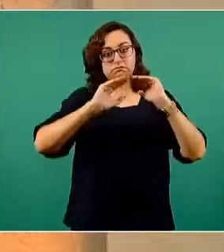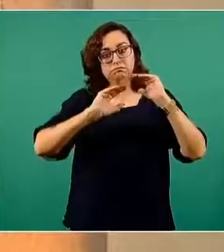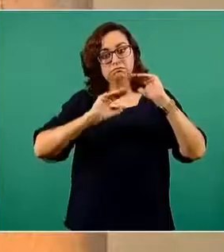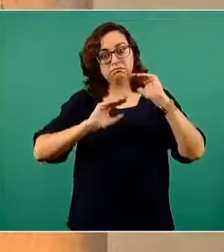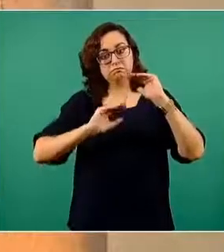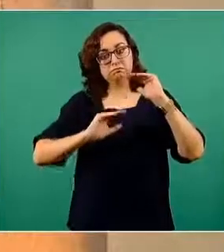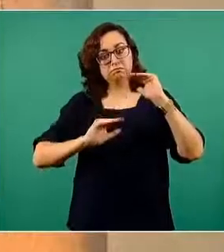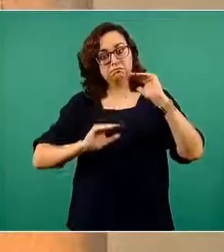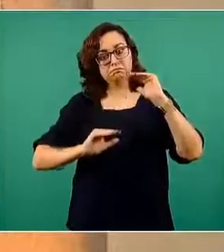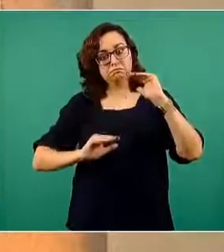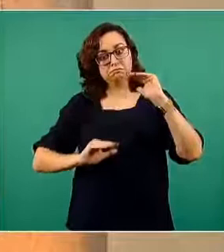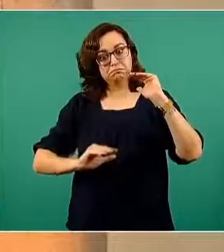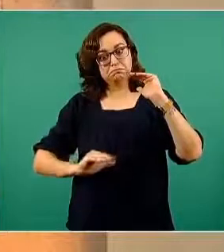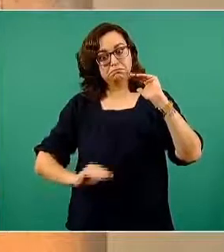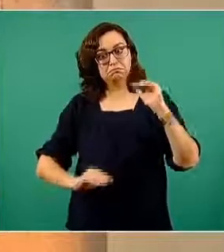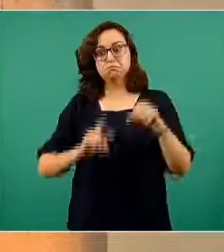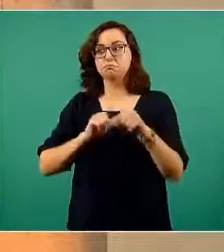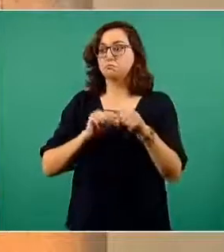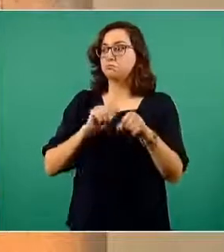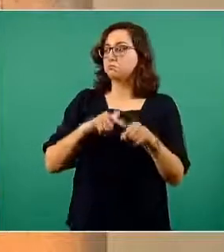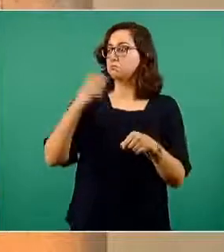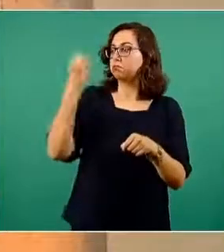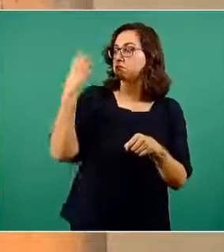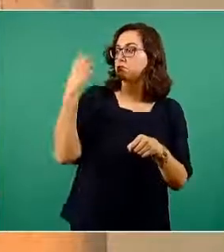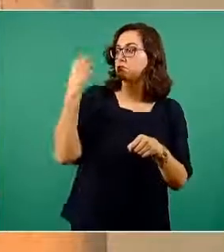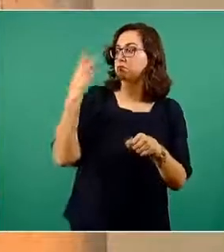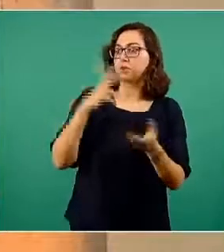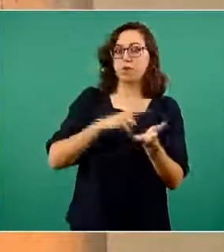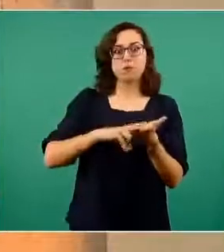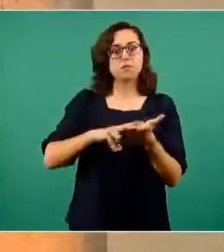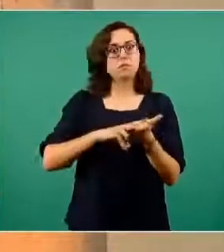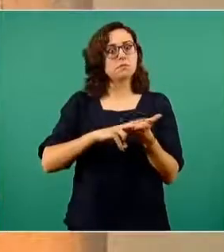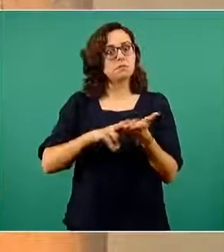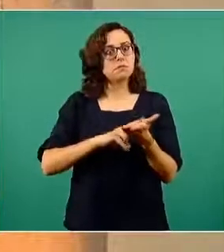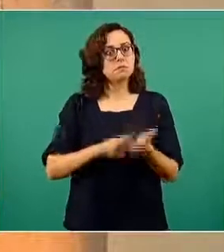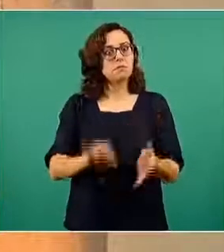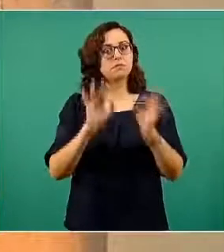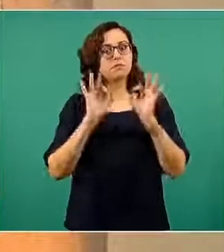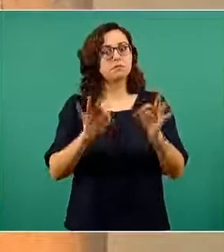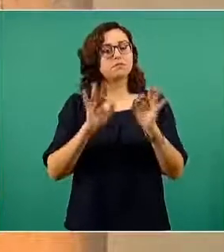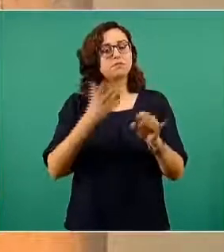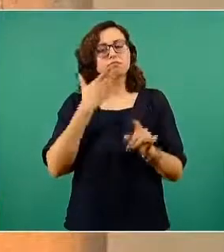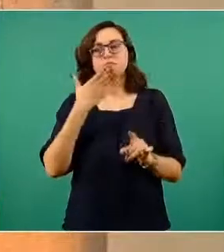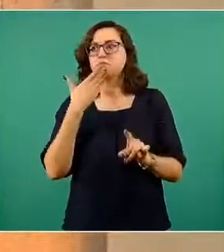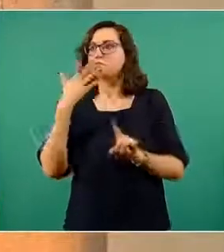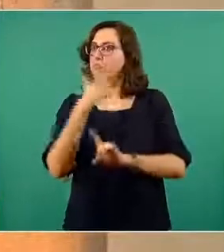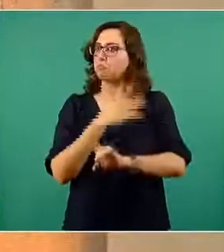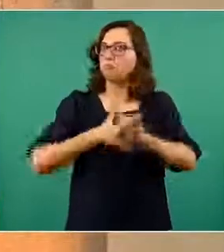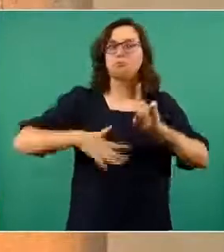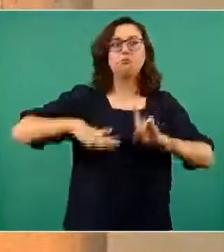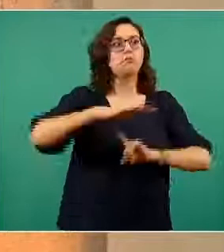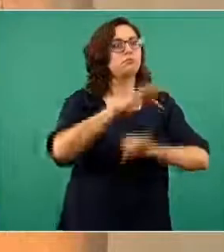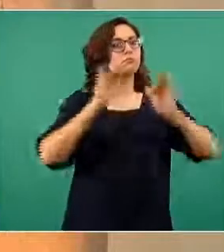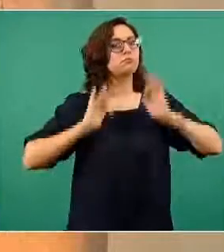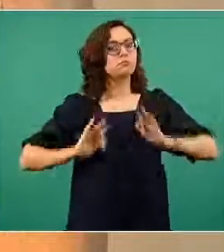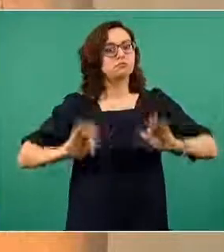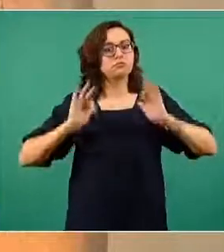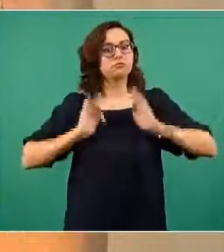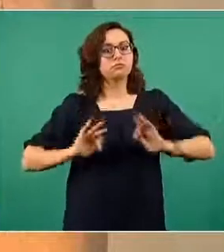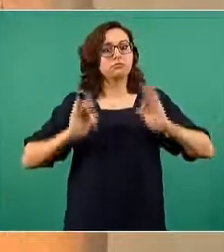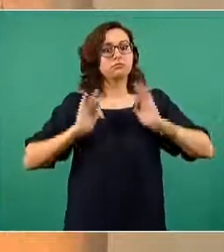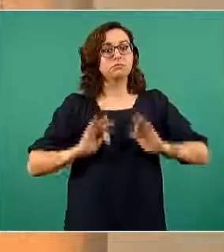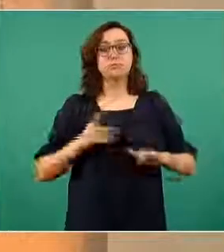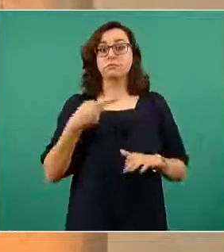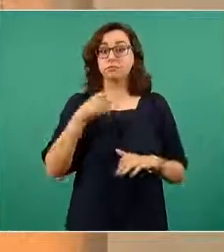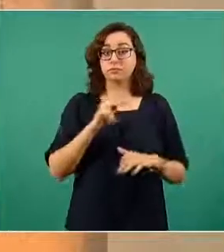y lograron los famosos semáforos verde con riesgo bajo, mantienen más bien